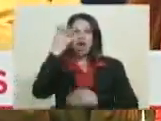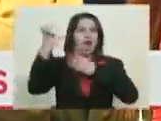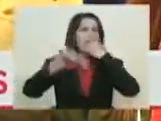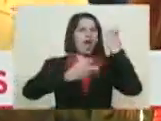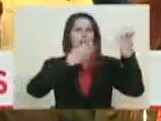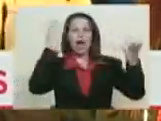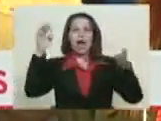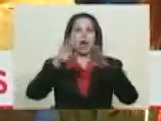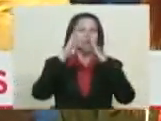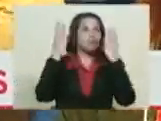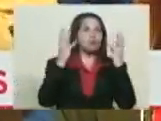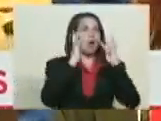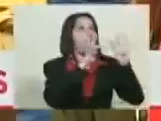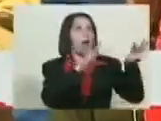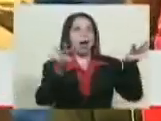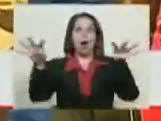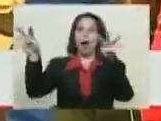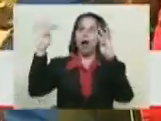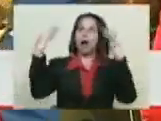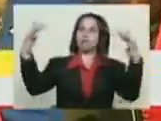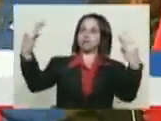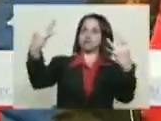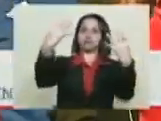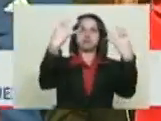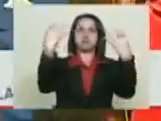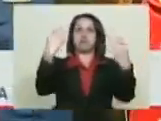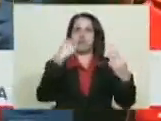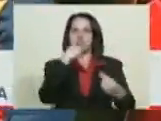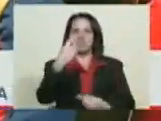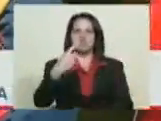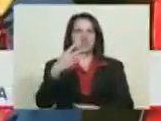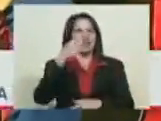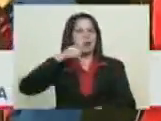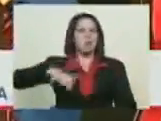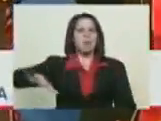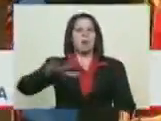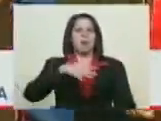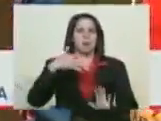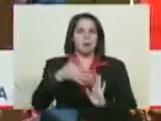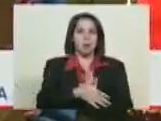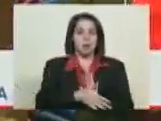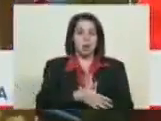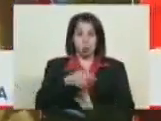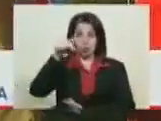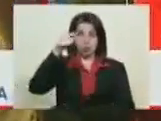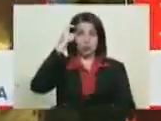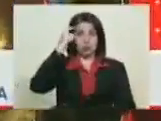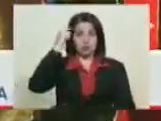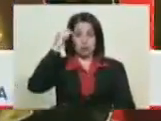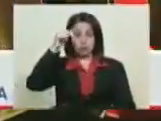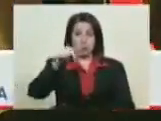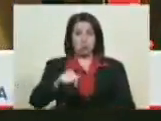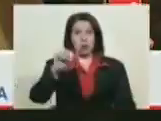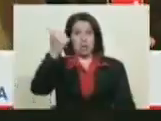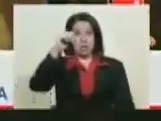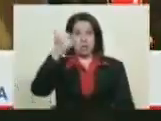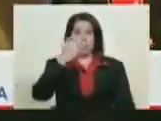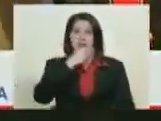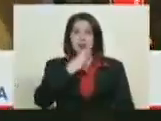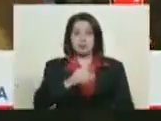mundo, nos están viendo en el mundo, gritar la consigna del pueblo. Un día como hoy, 10 de diciembre,